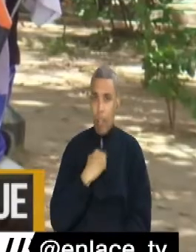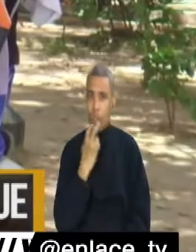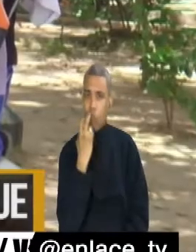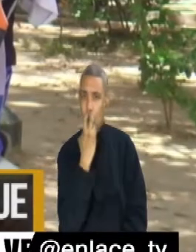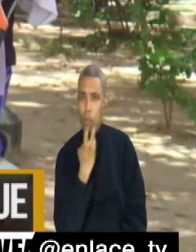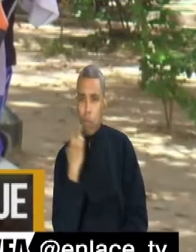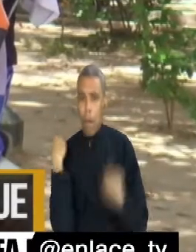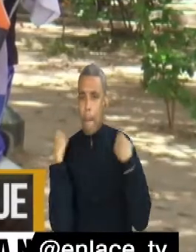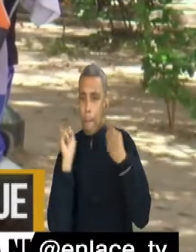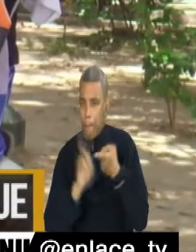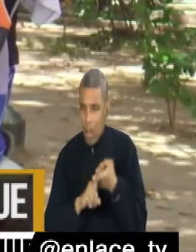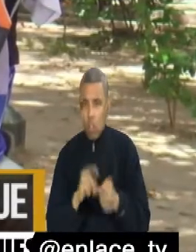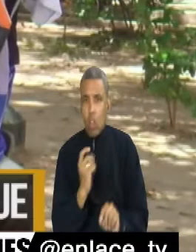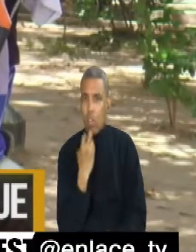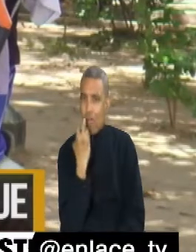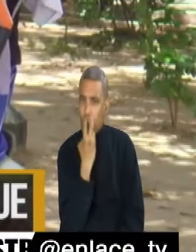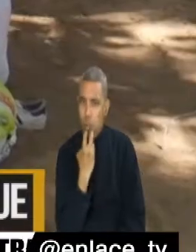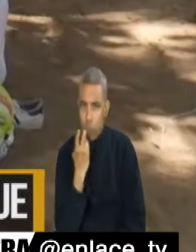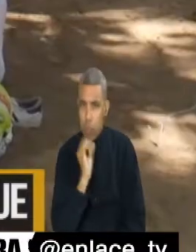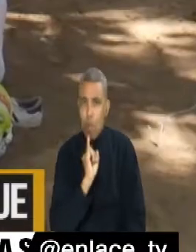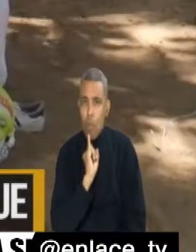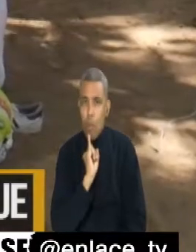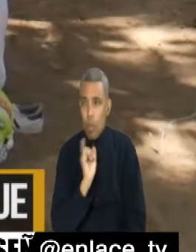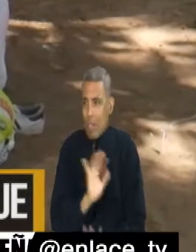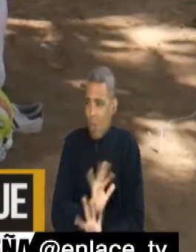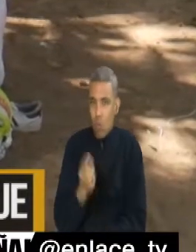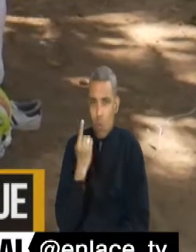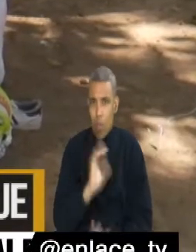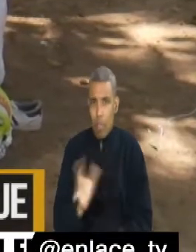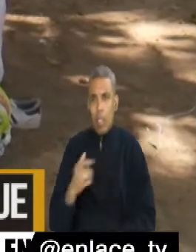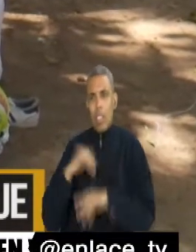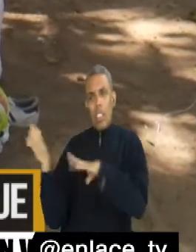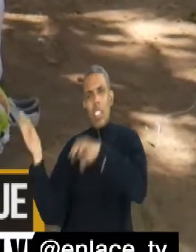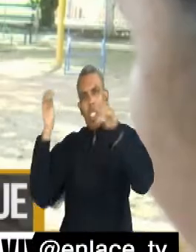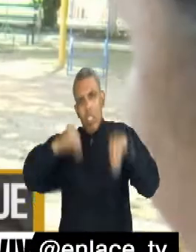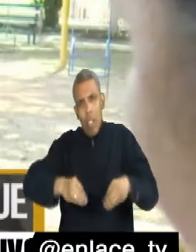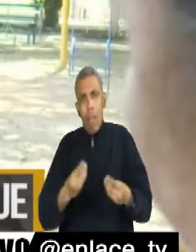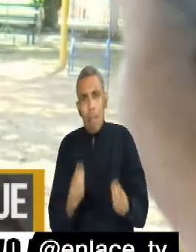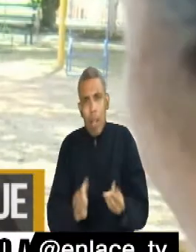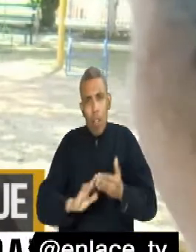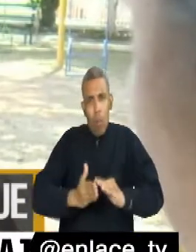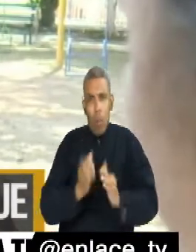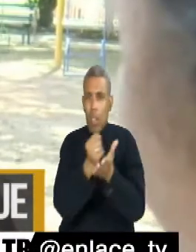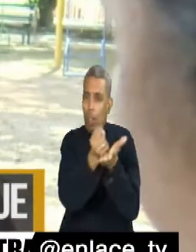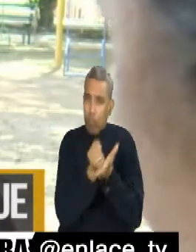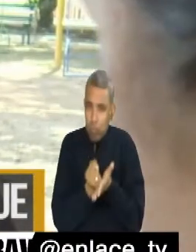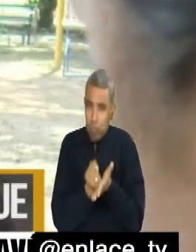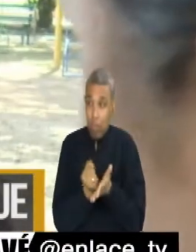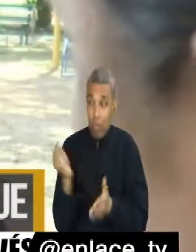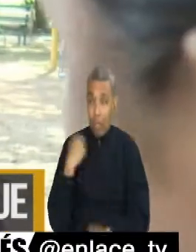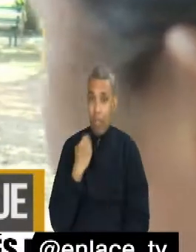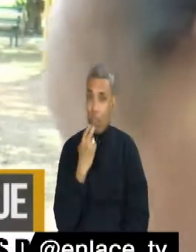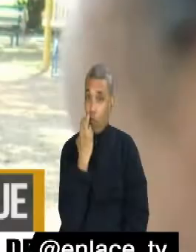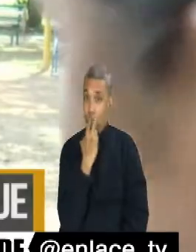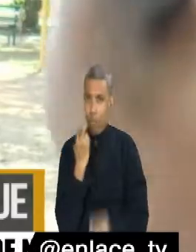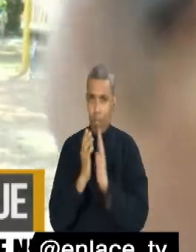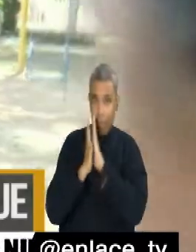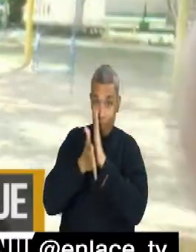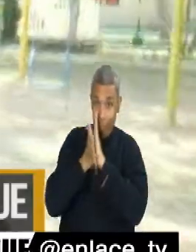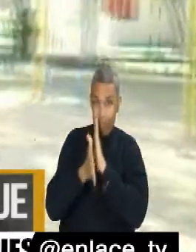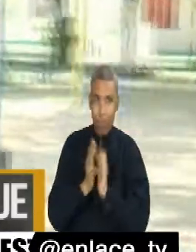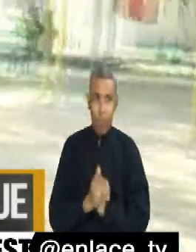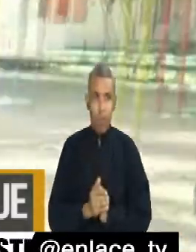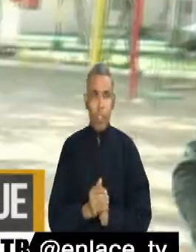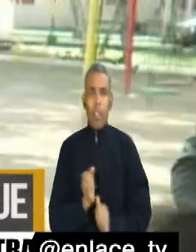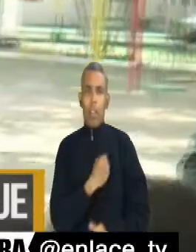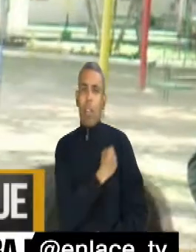de su territorio y venir a tierras lejanas buscando la solidaridad de la comunidad. ¿Quién enseña? ¿En